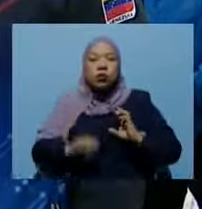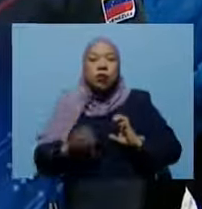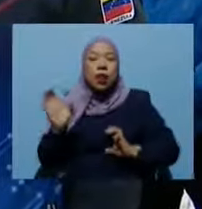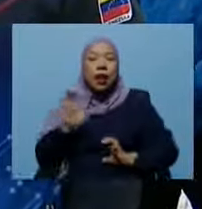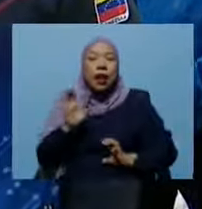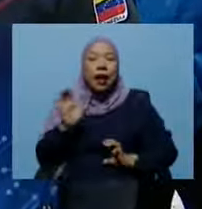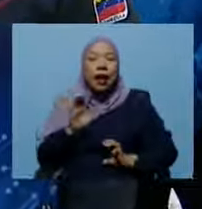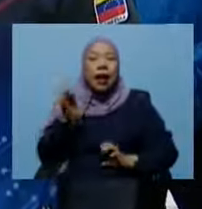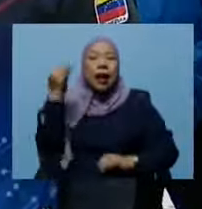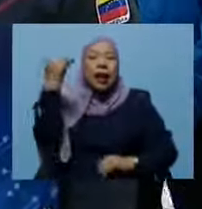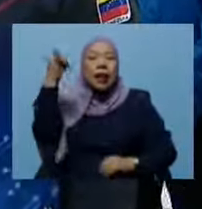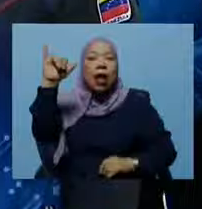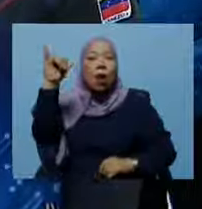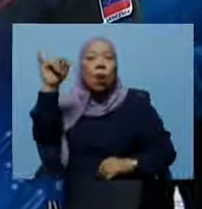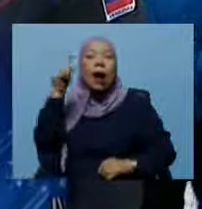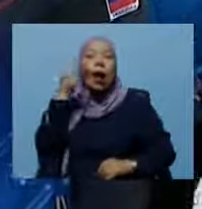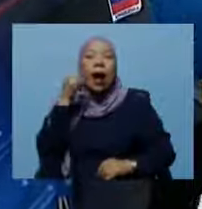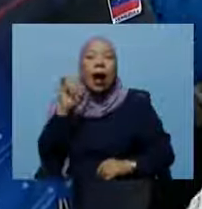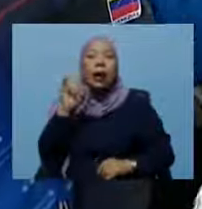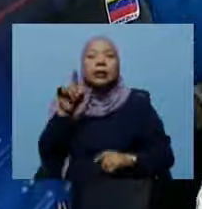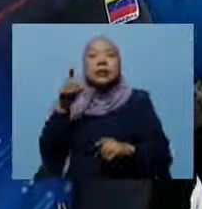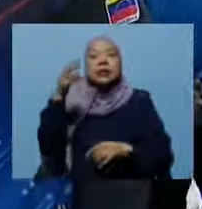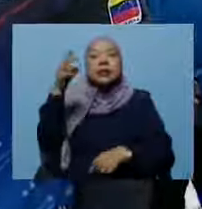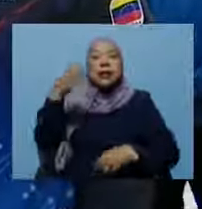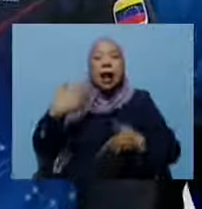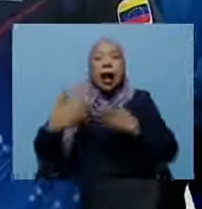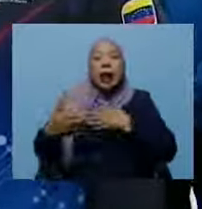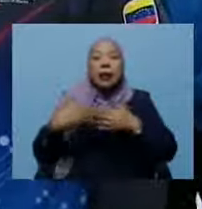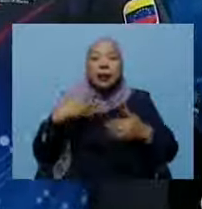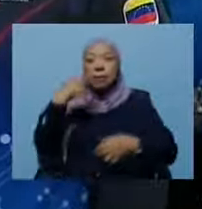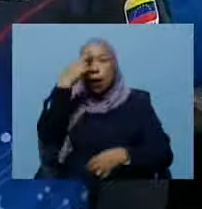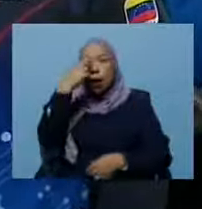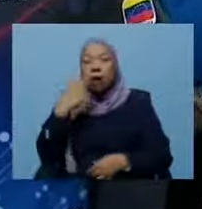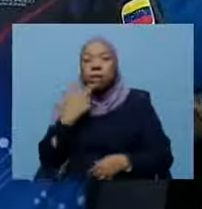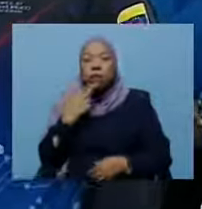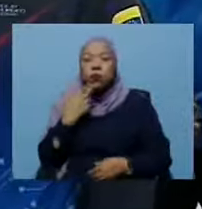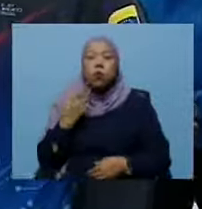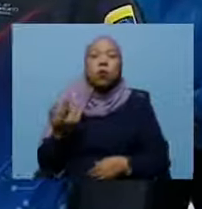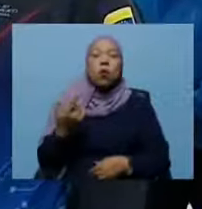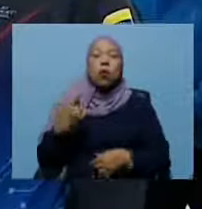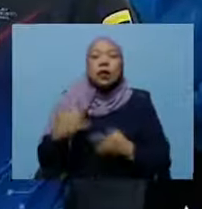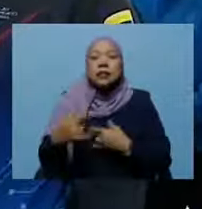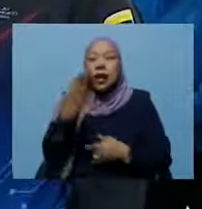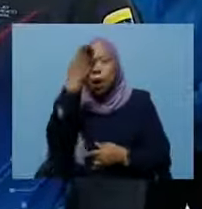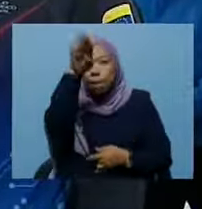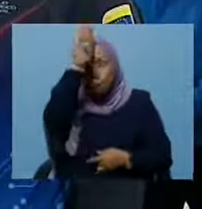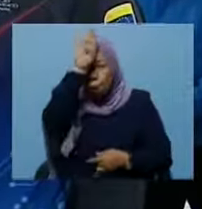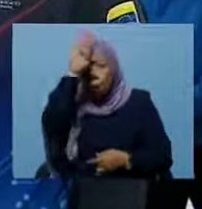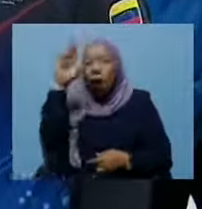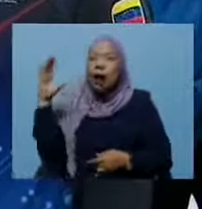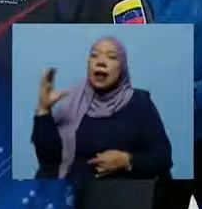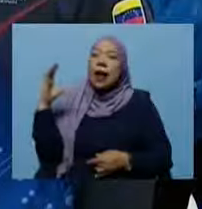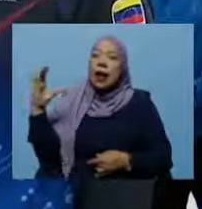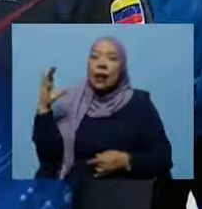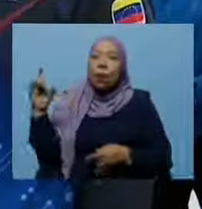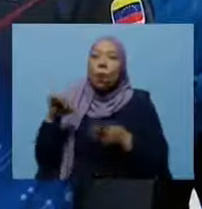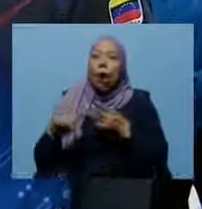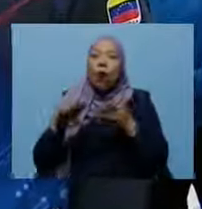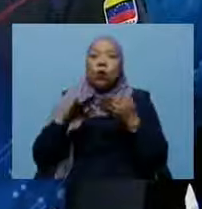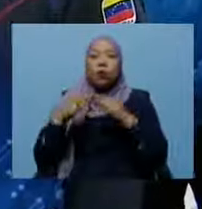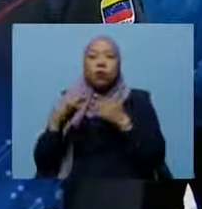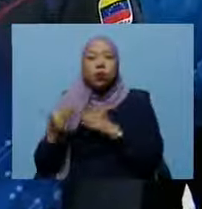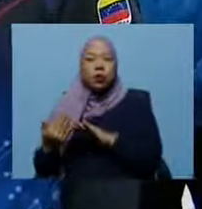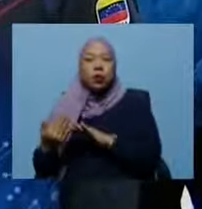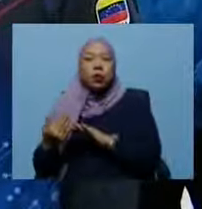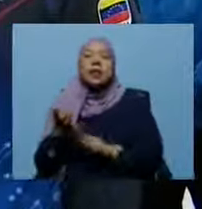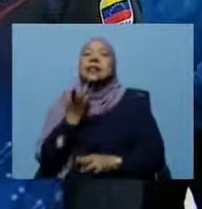Caracas, para allá Antímano, para allá El Junquito, para acá Montalbán, para allá Caricuao y Macarao, para